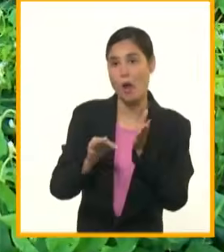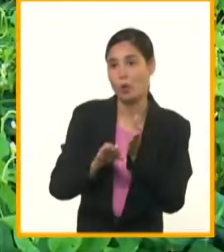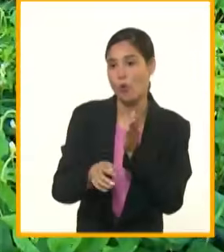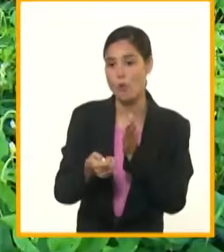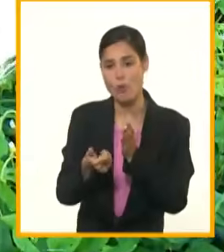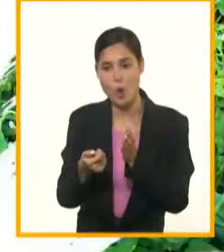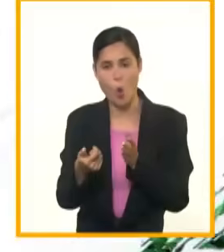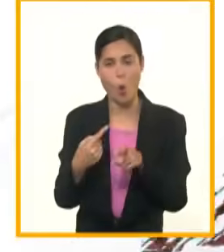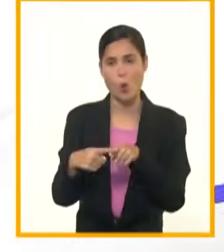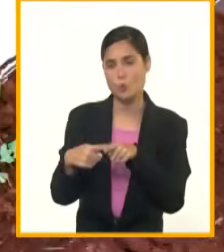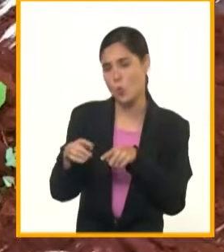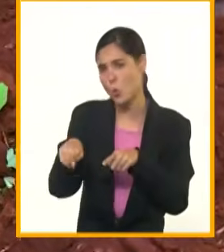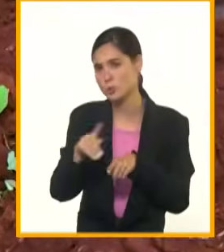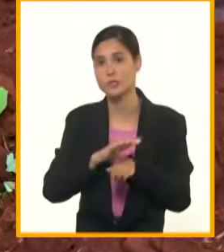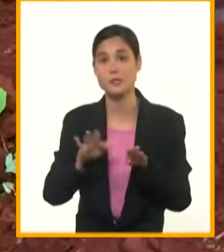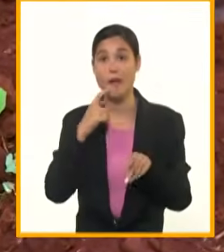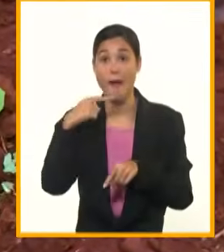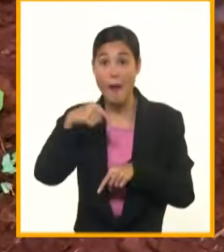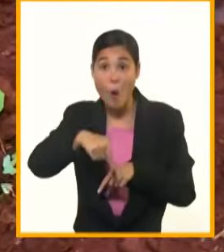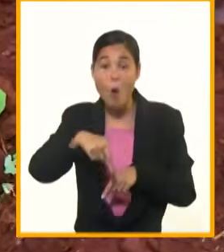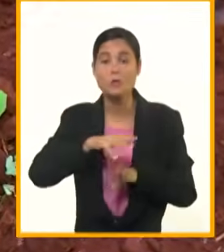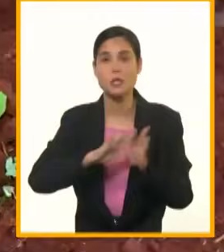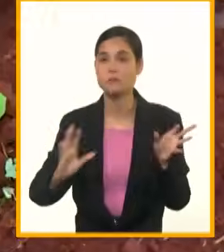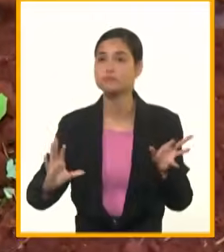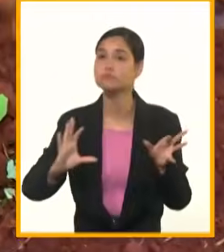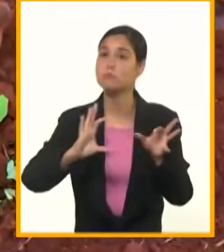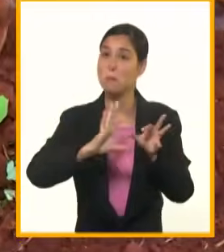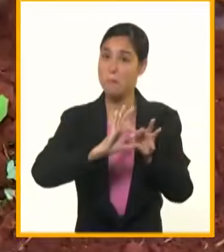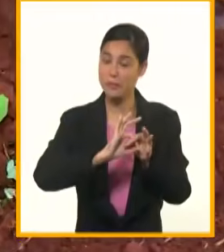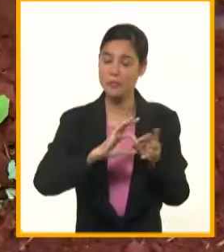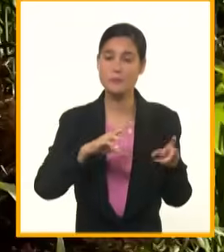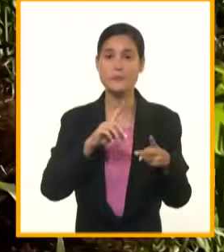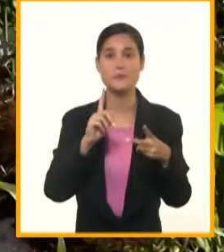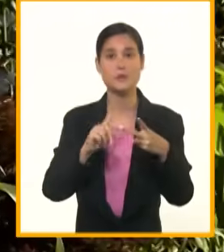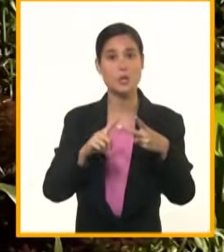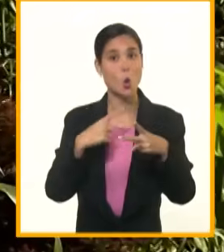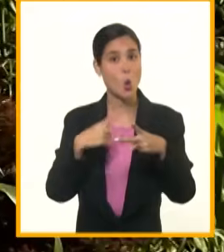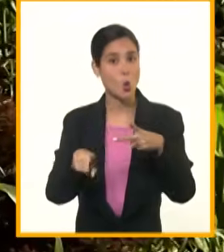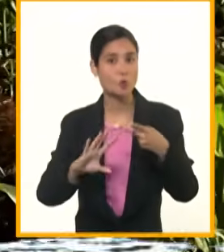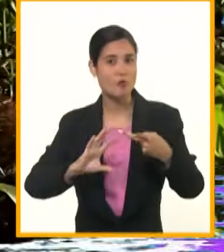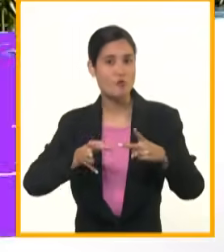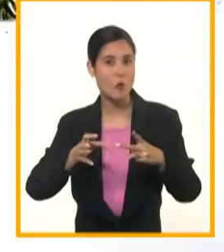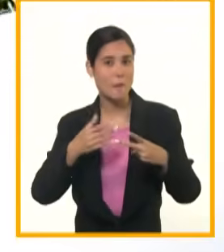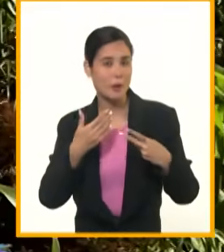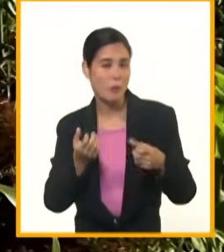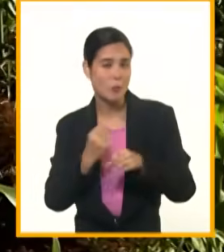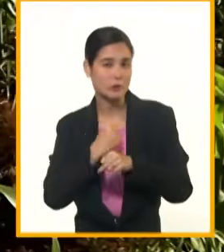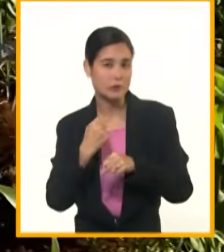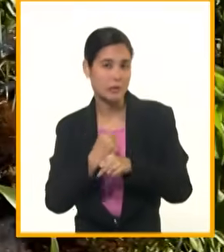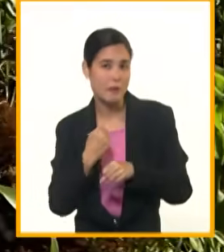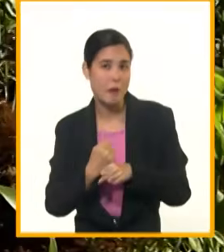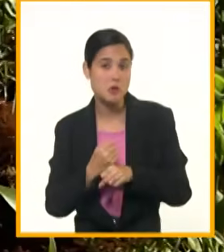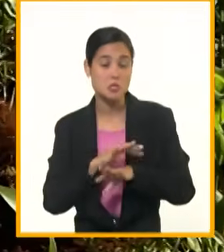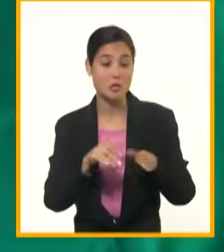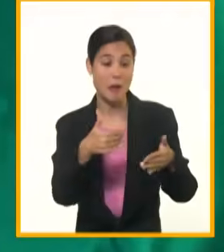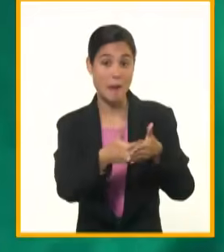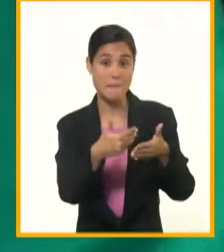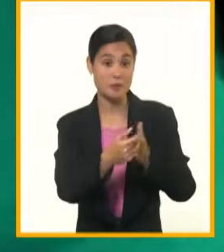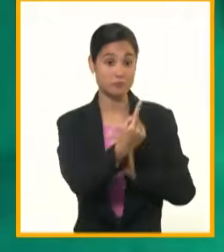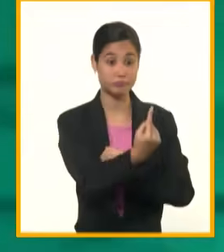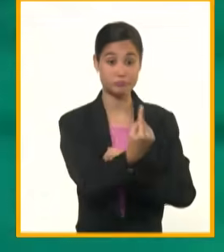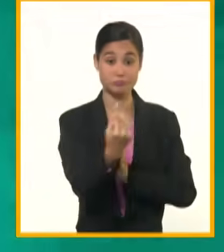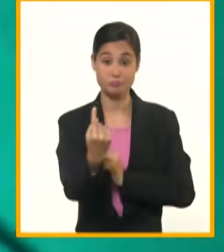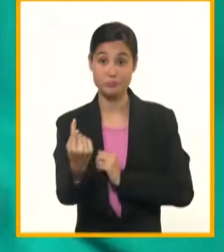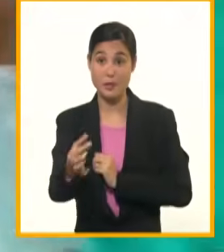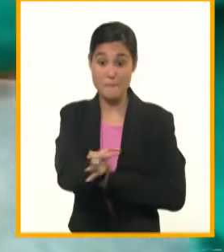grupo empresarial inicialmente, después formó la actividad de grano, pasó a cada una de las empresas municipales.